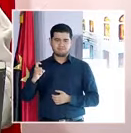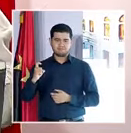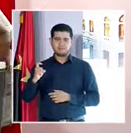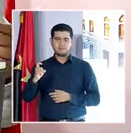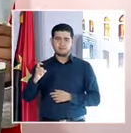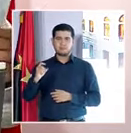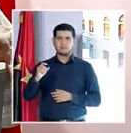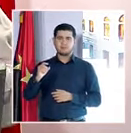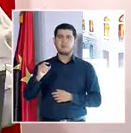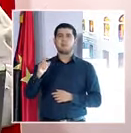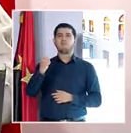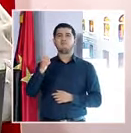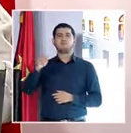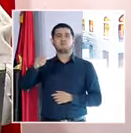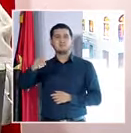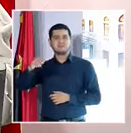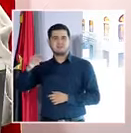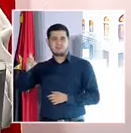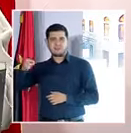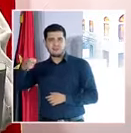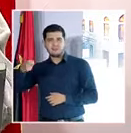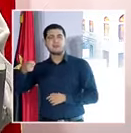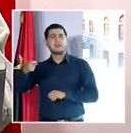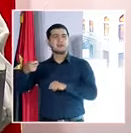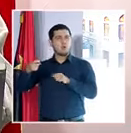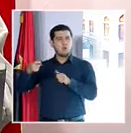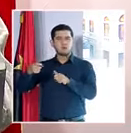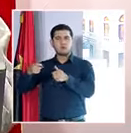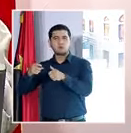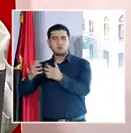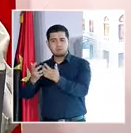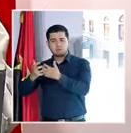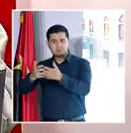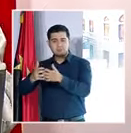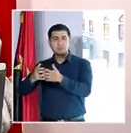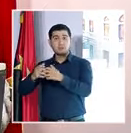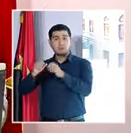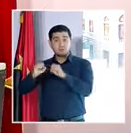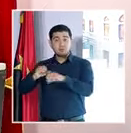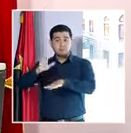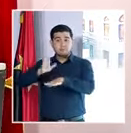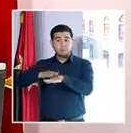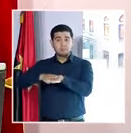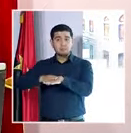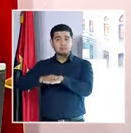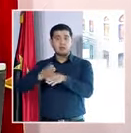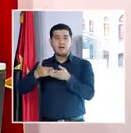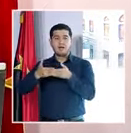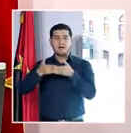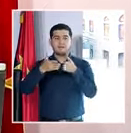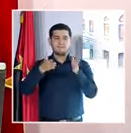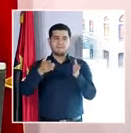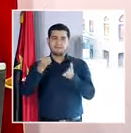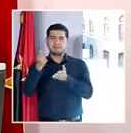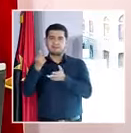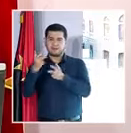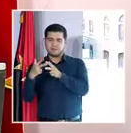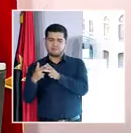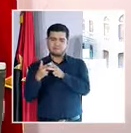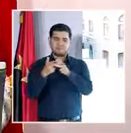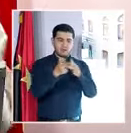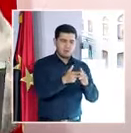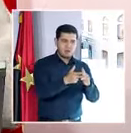el Fondo Nacional de Garantías y todos aquellos que permitieron poder atender a la micro, pequeña y mediana